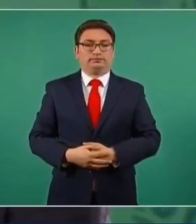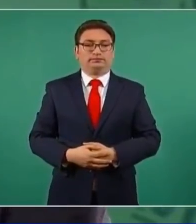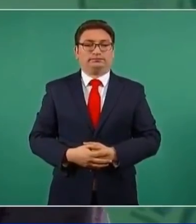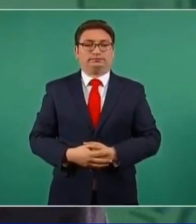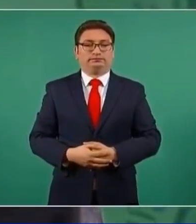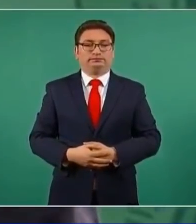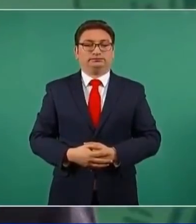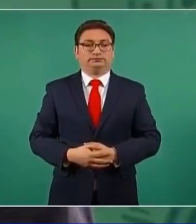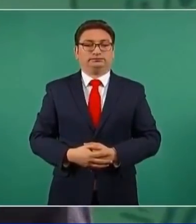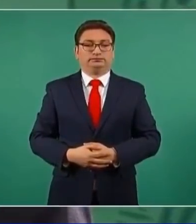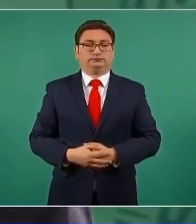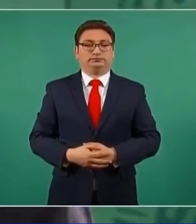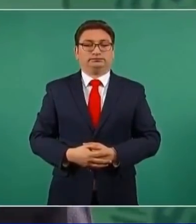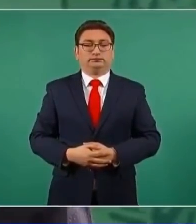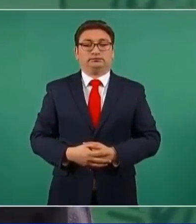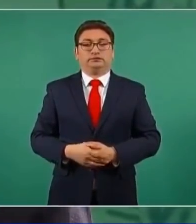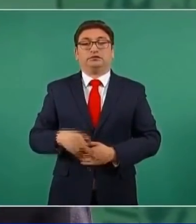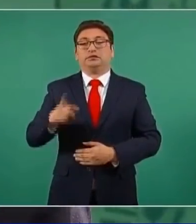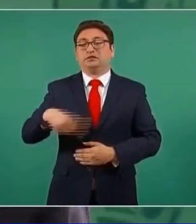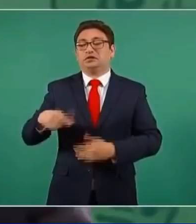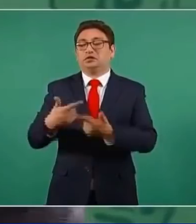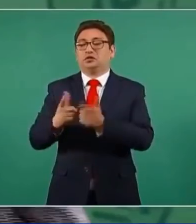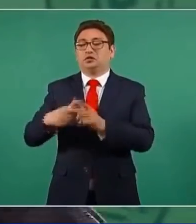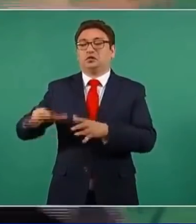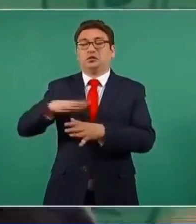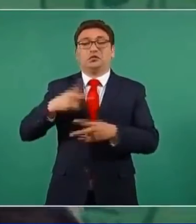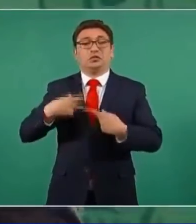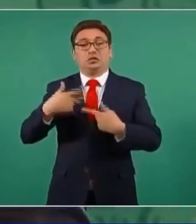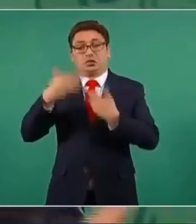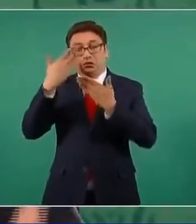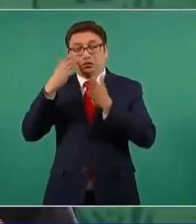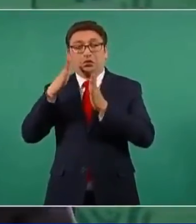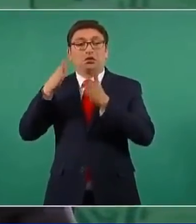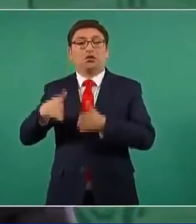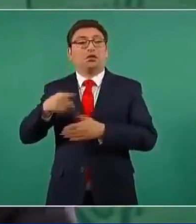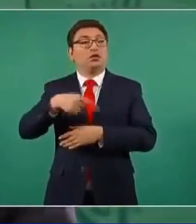al bloque conservador, no dicen nada de esto.